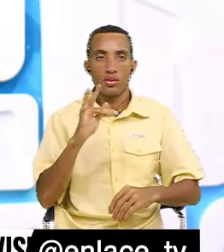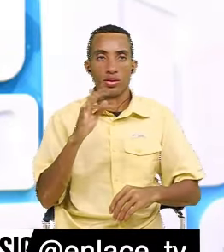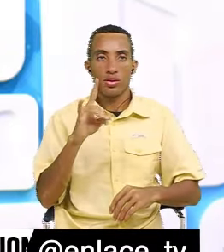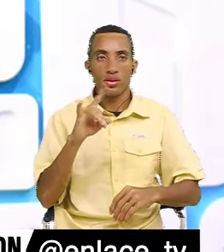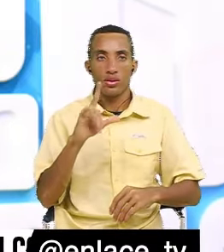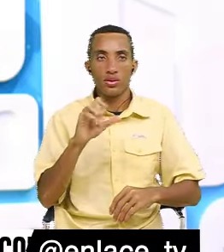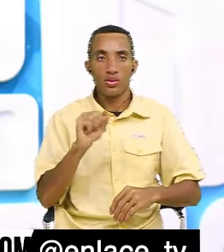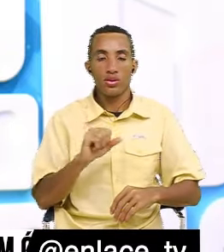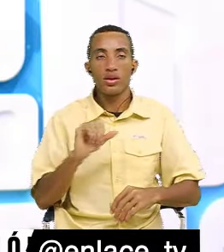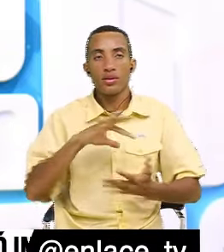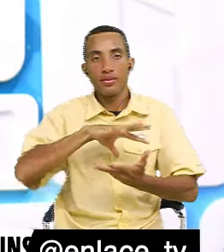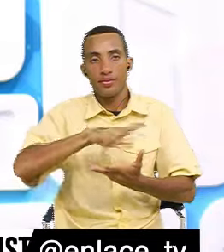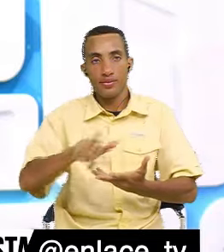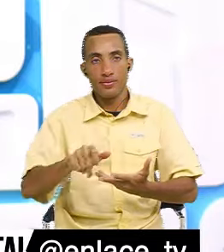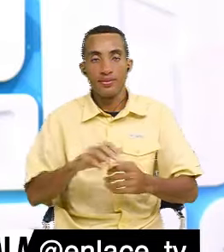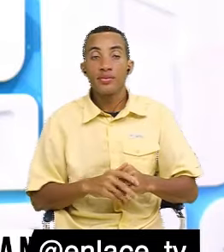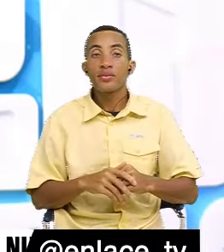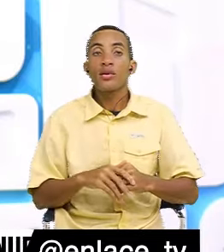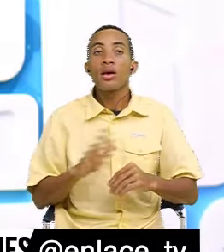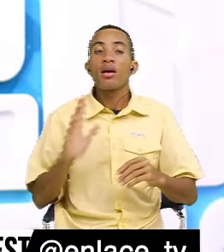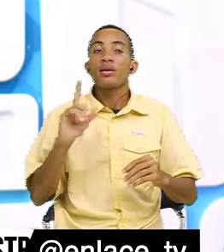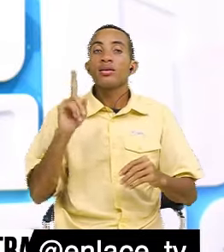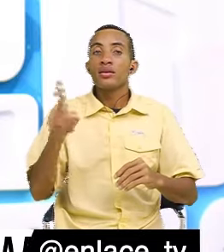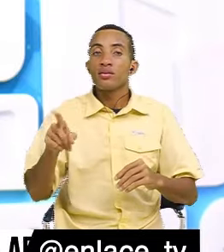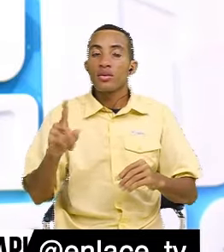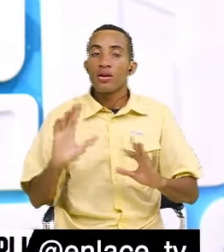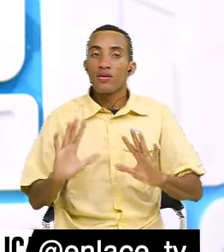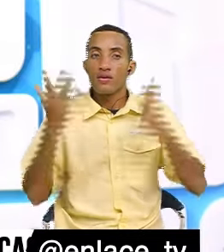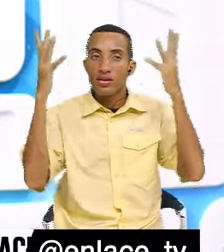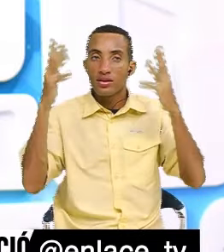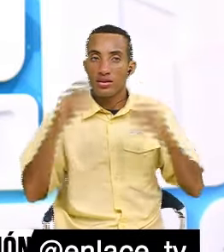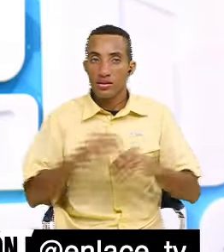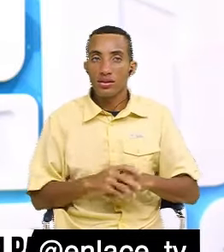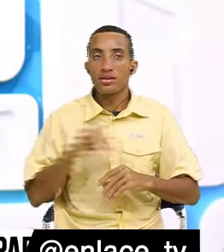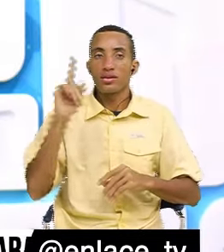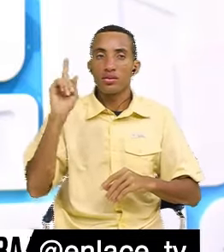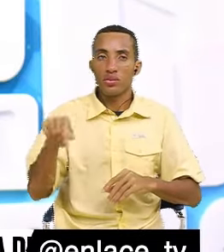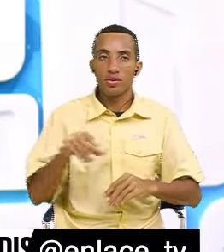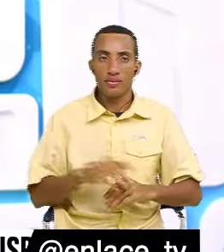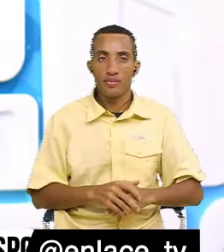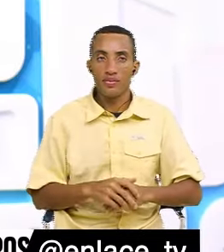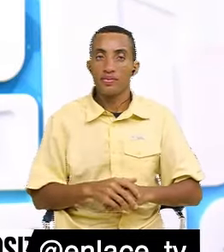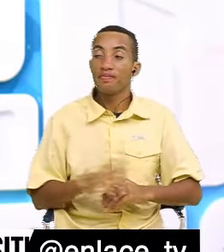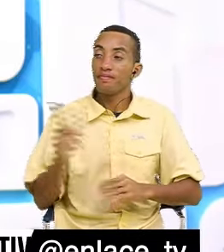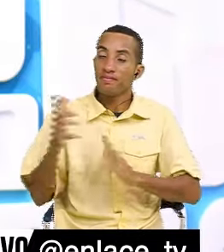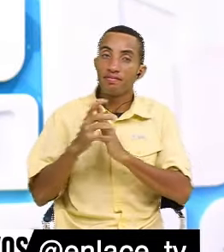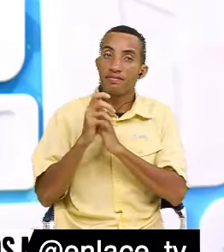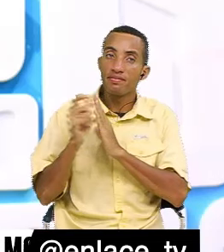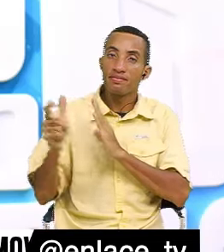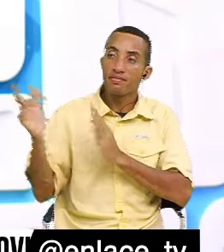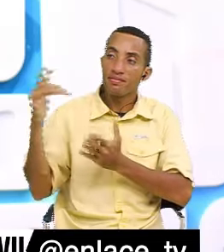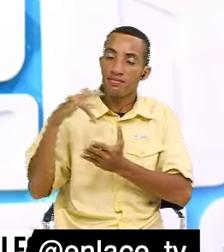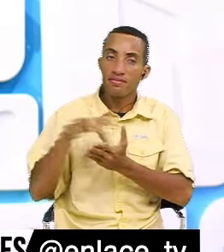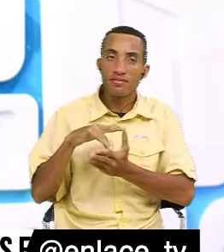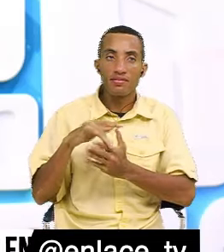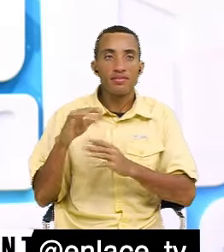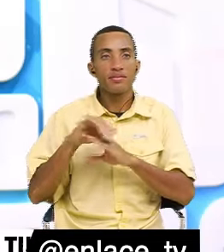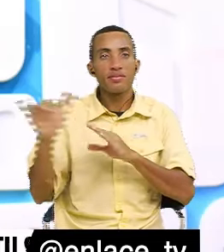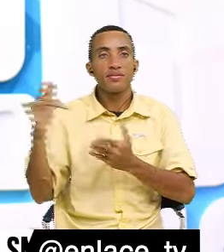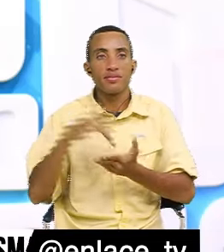estará celebrando las festividades de Sagrado Corazón de Jesús. El artista invitado y especial será el próximo sábado